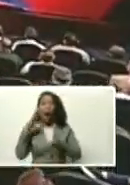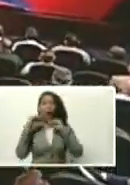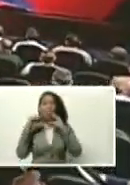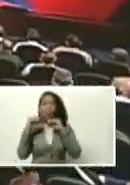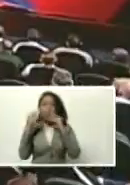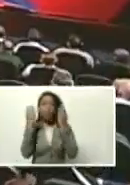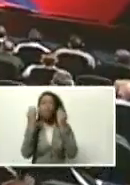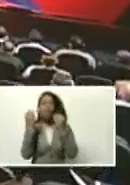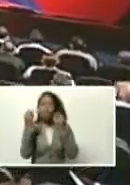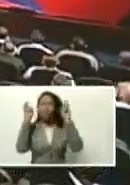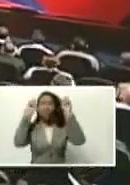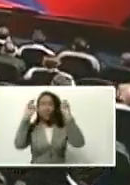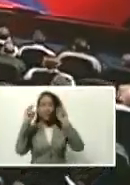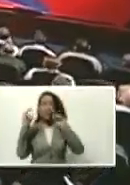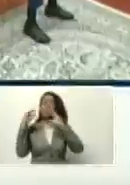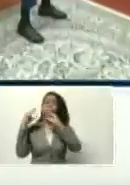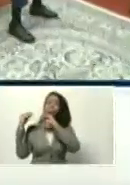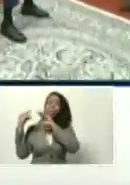temas.